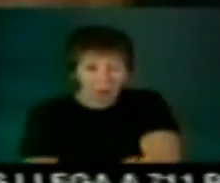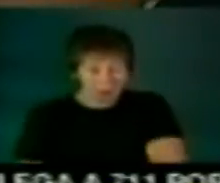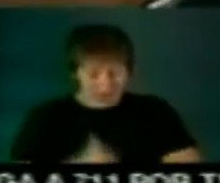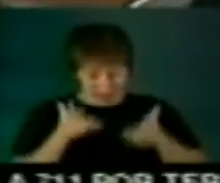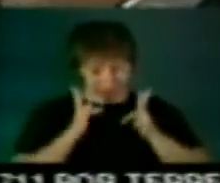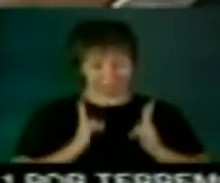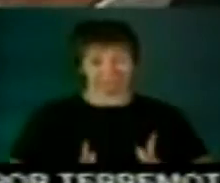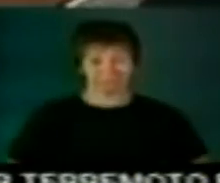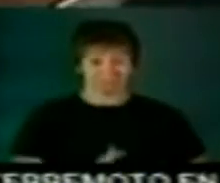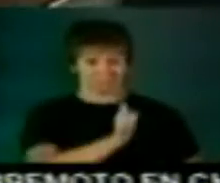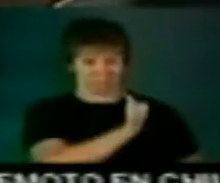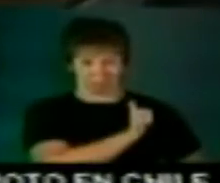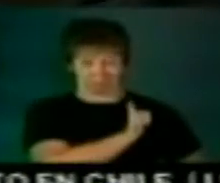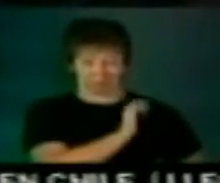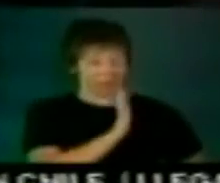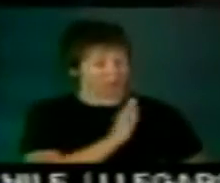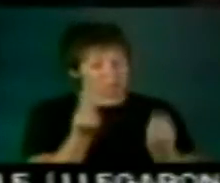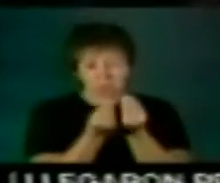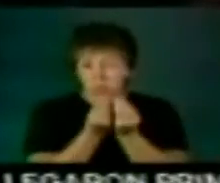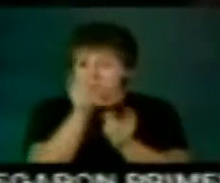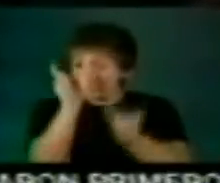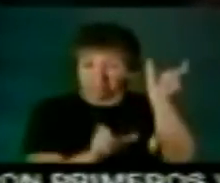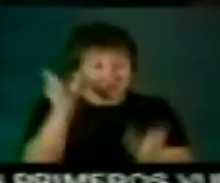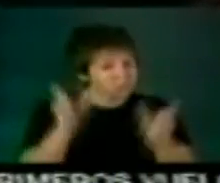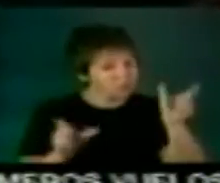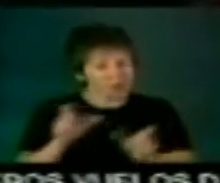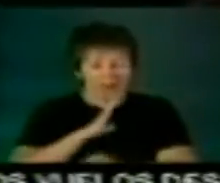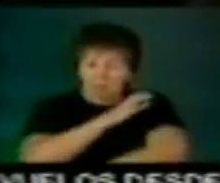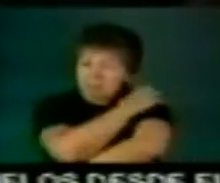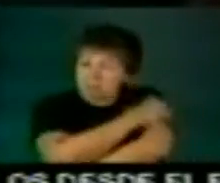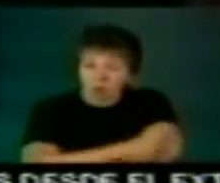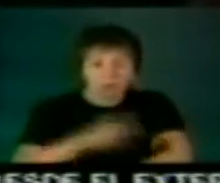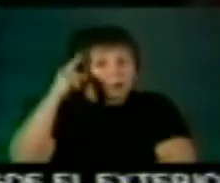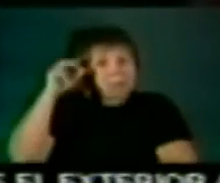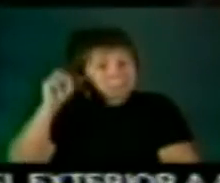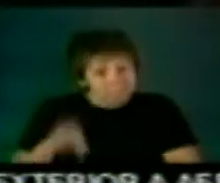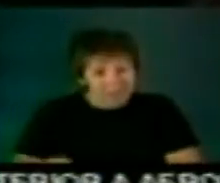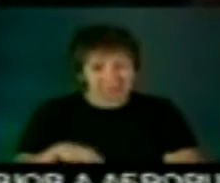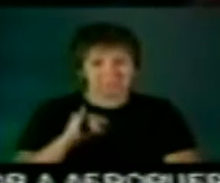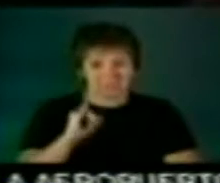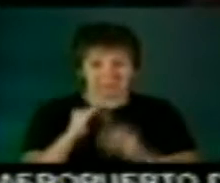Las Fuerzas Armadas llenas de pobres van a ser parte del plan de emergencia habitacional.